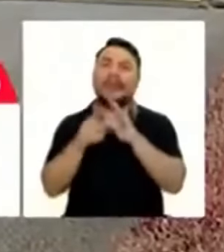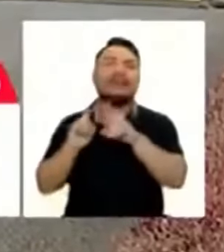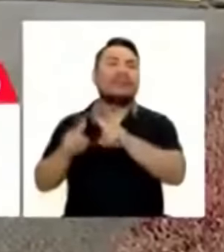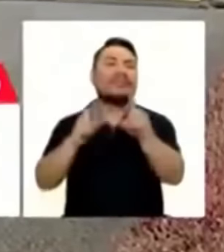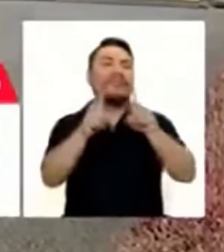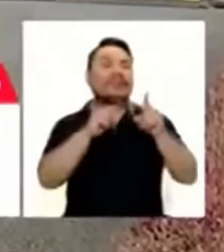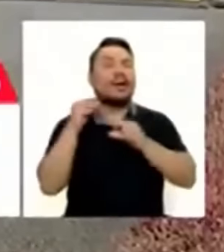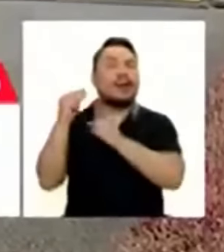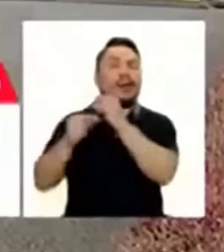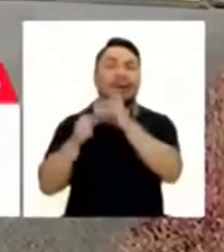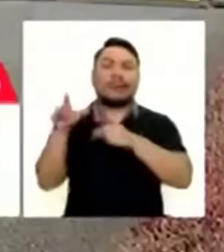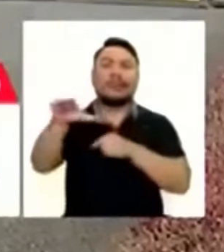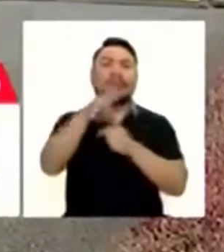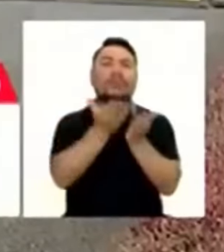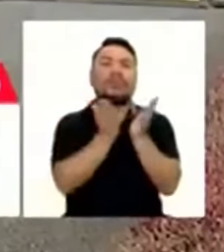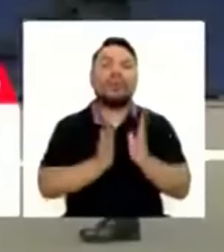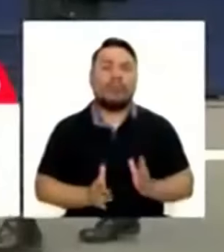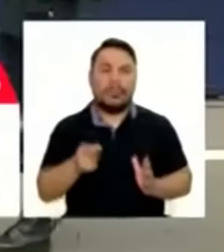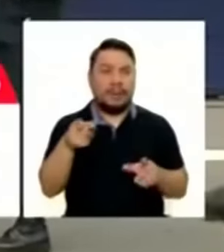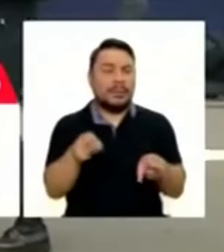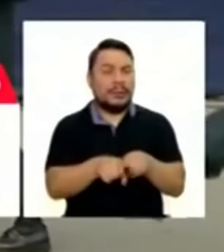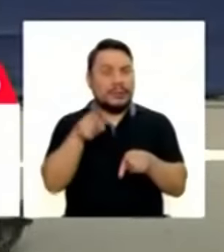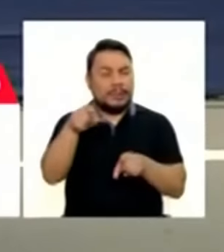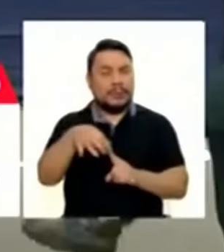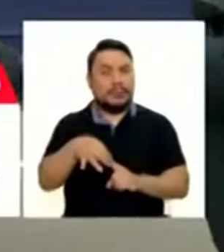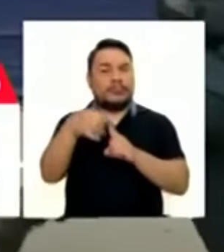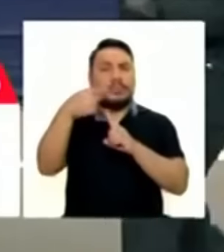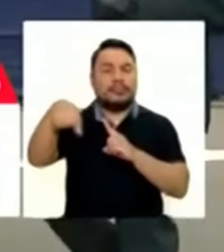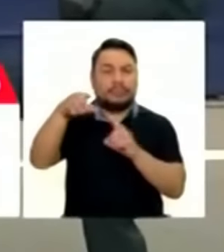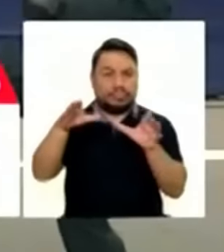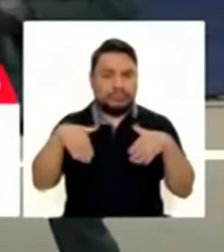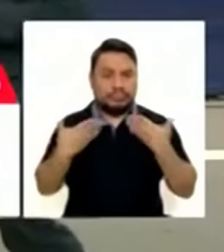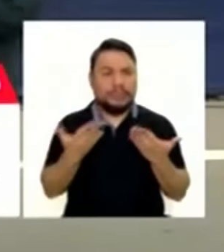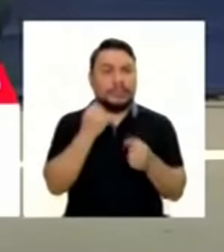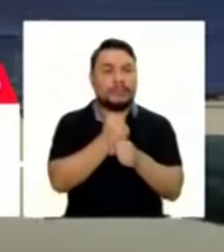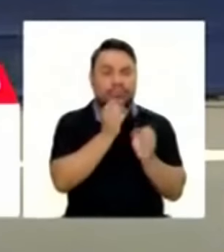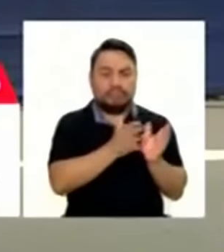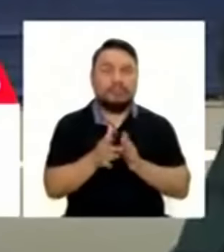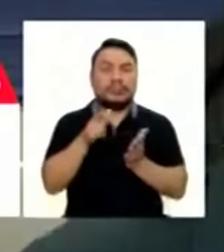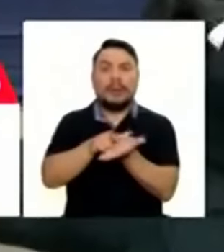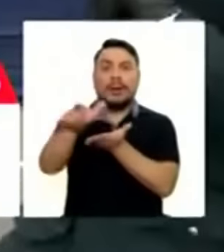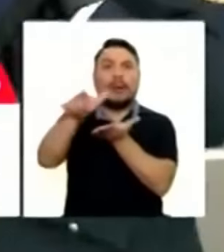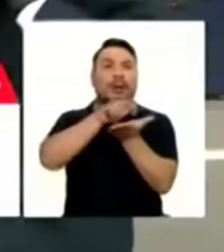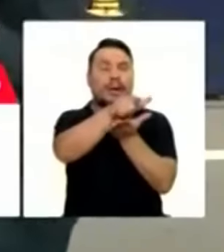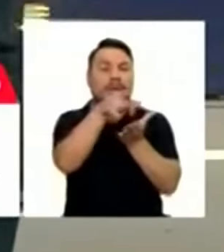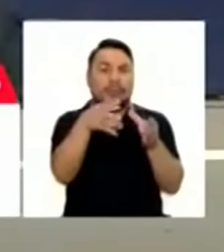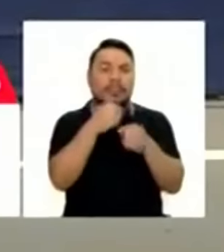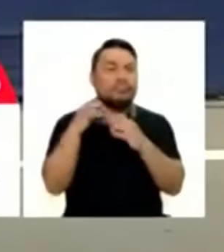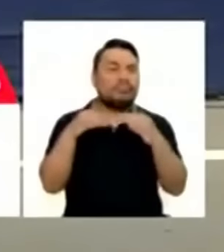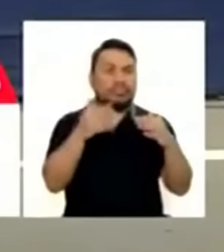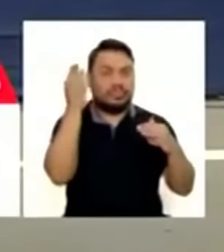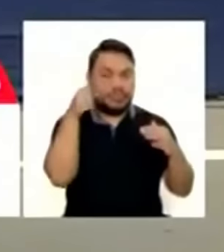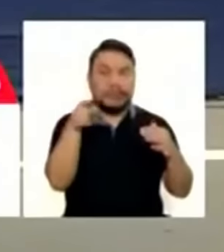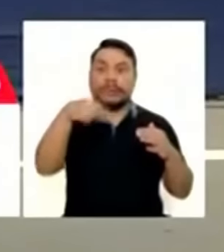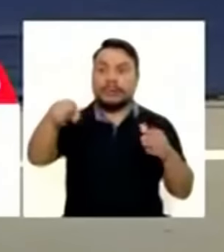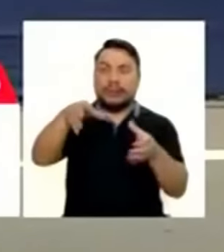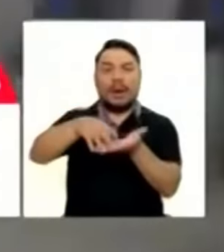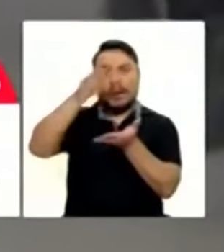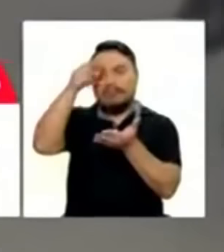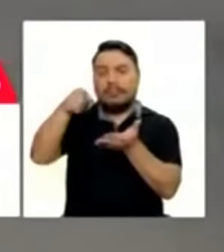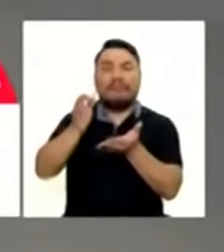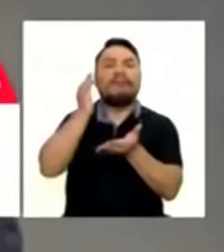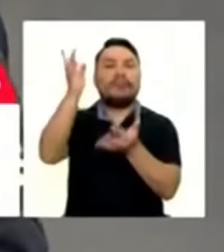diferentes generaciones que los alumnos forjados esencialmente para mantener operativas las aeronaves de combate, de transporte y